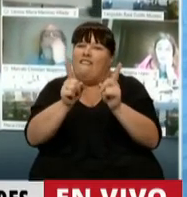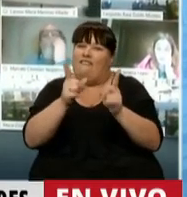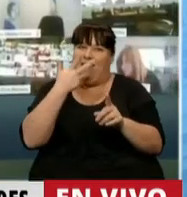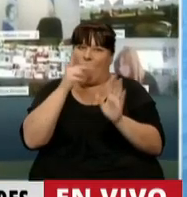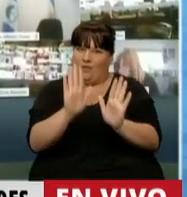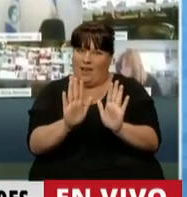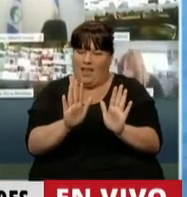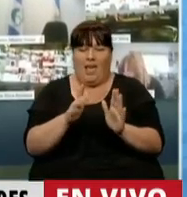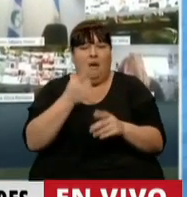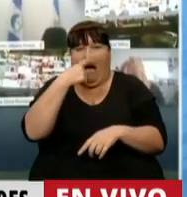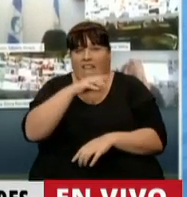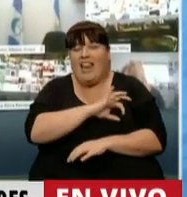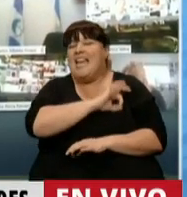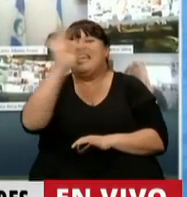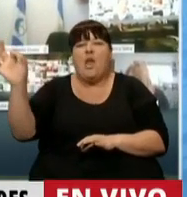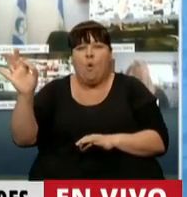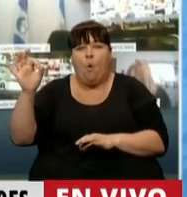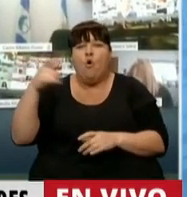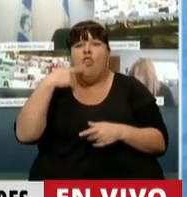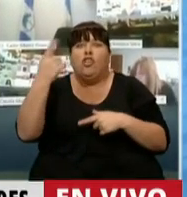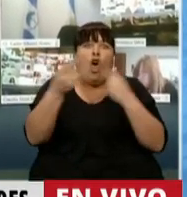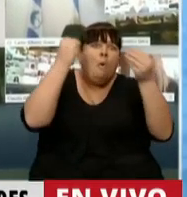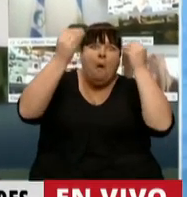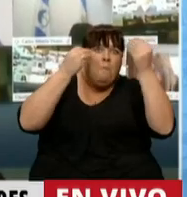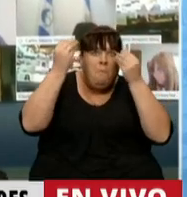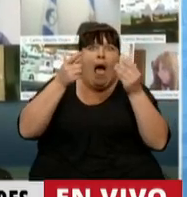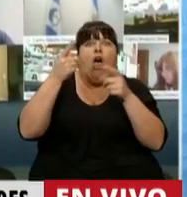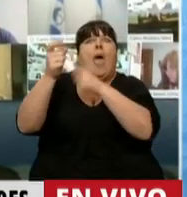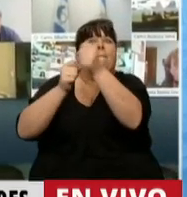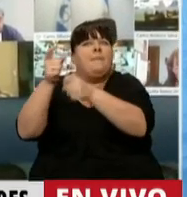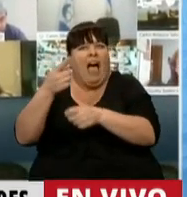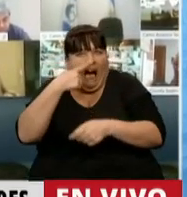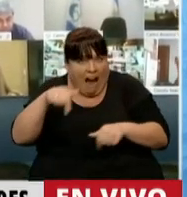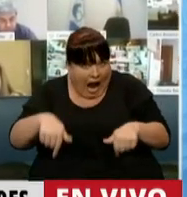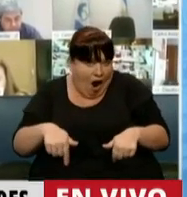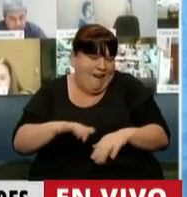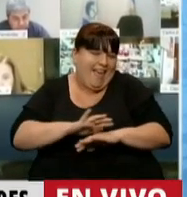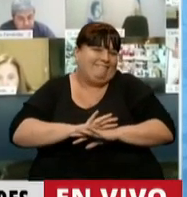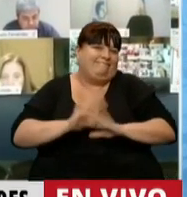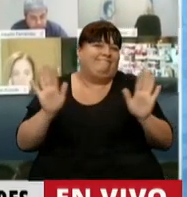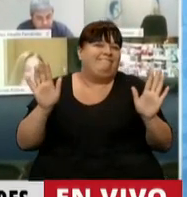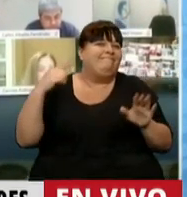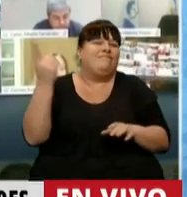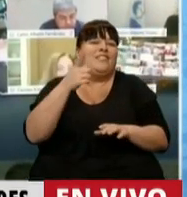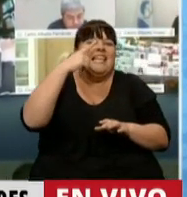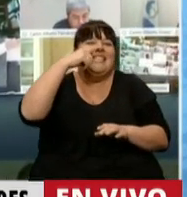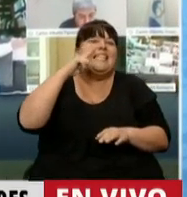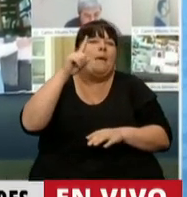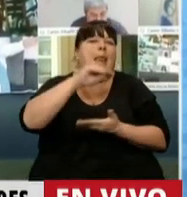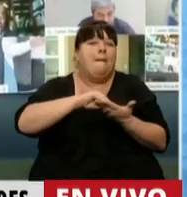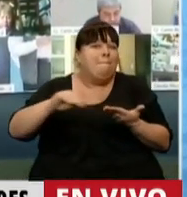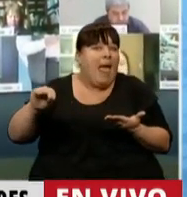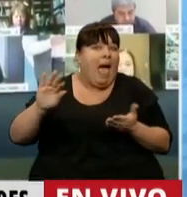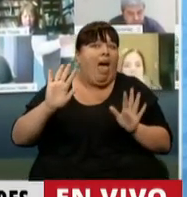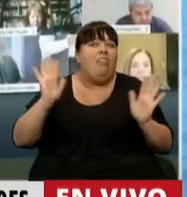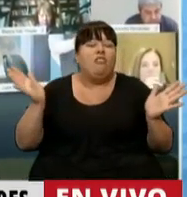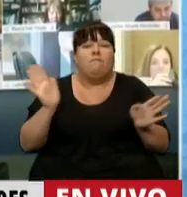por supuesto, no han hecho ninguno de los que mostraron preocupación por Vicentín y que ahora, por supuesto, los 7.000 trabajadores